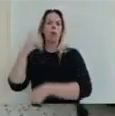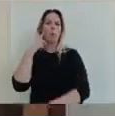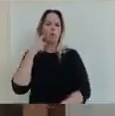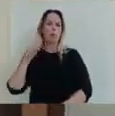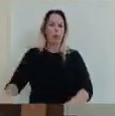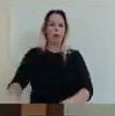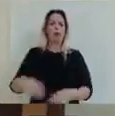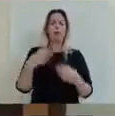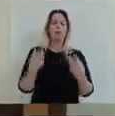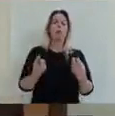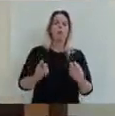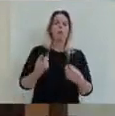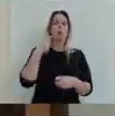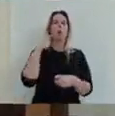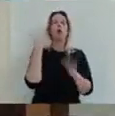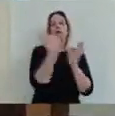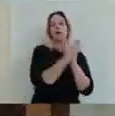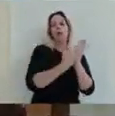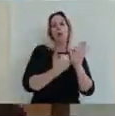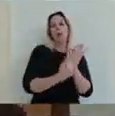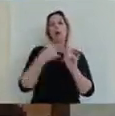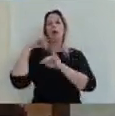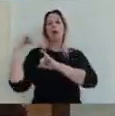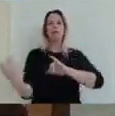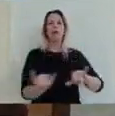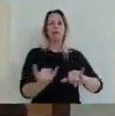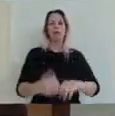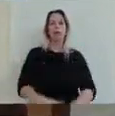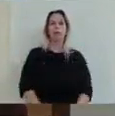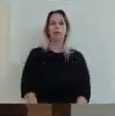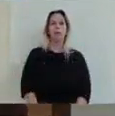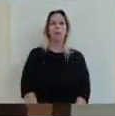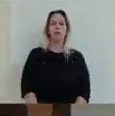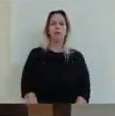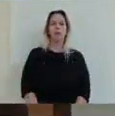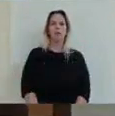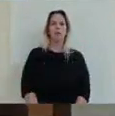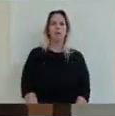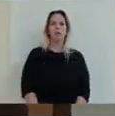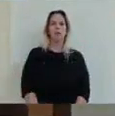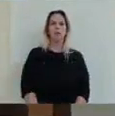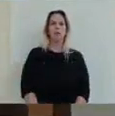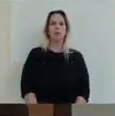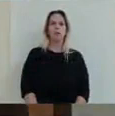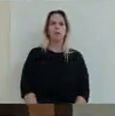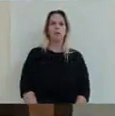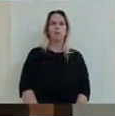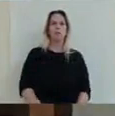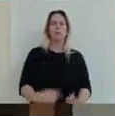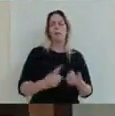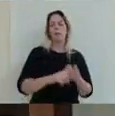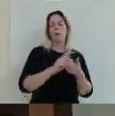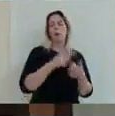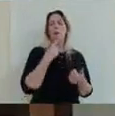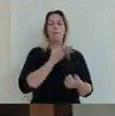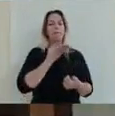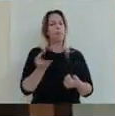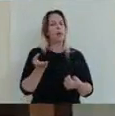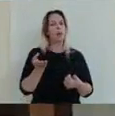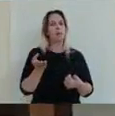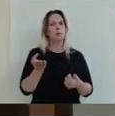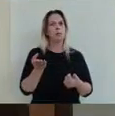Municipal. La Municipalidad de Paso de los Libres, reunida en Consejo, comunica artículo 1, solicitar al Departamento Ejecutivo Municipal que en el